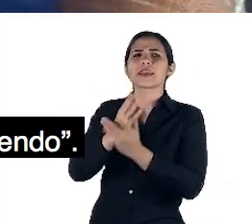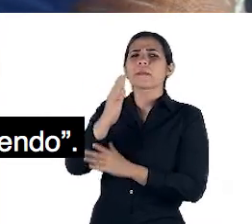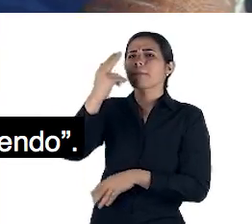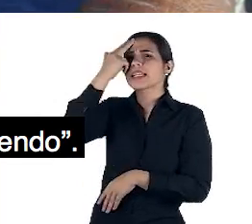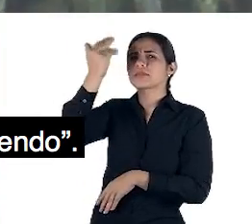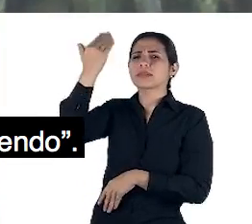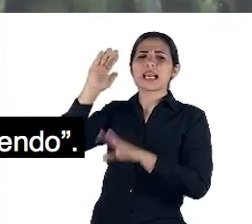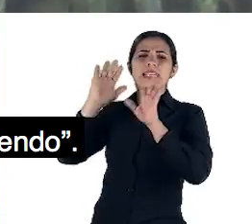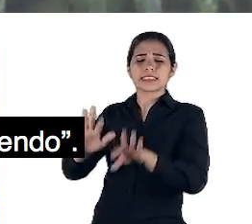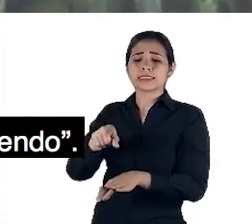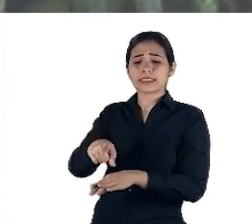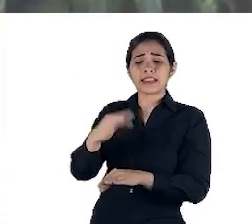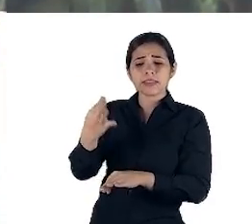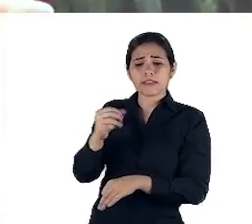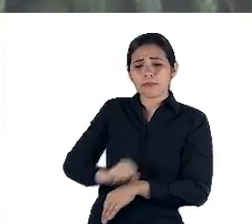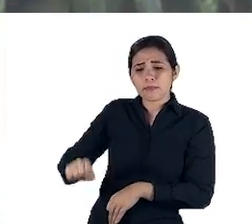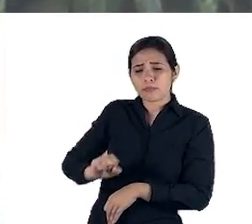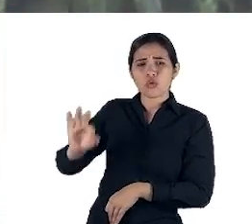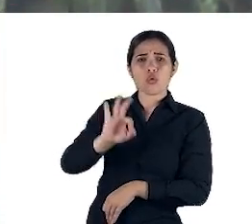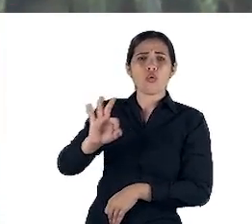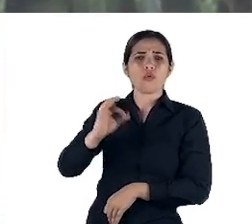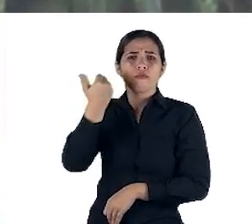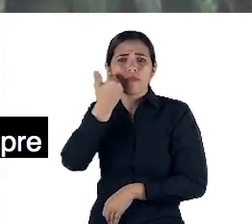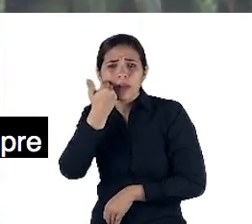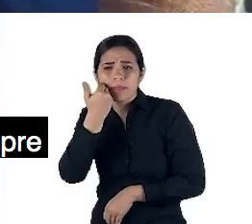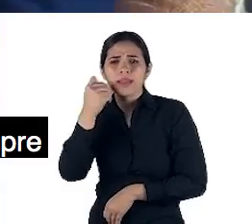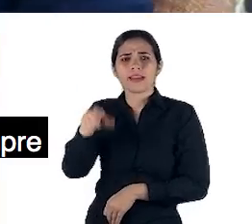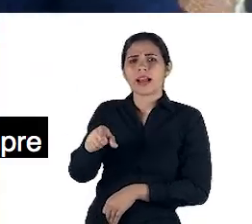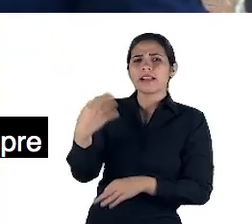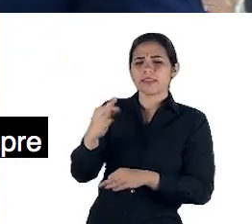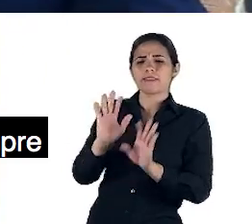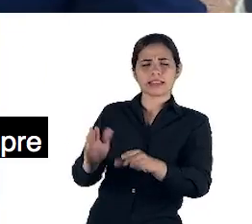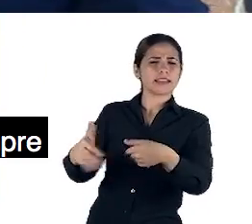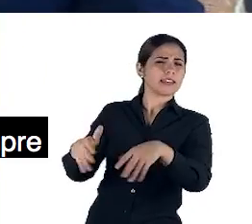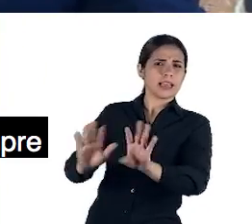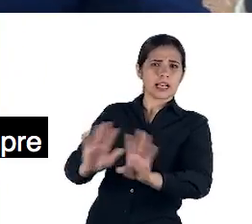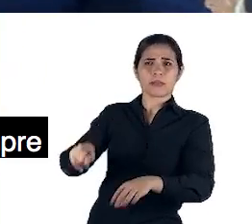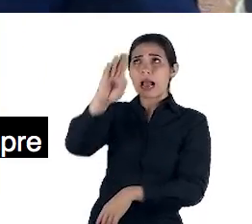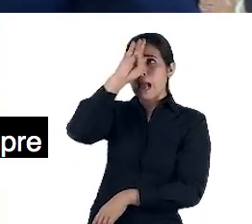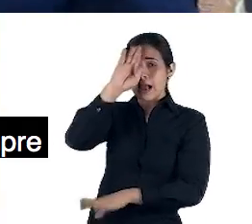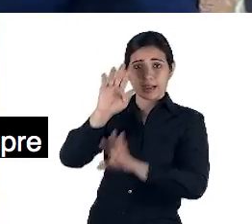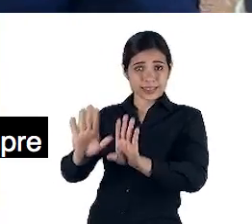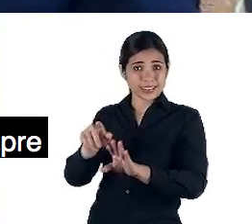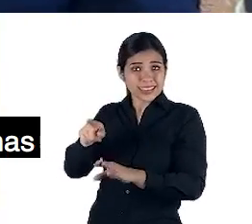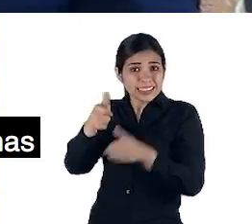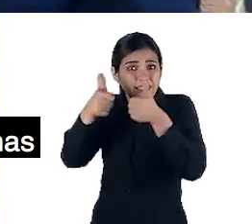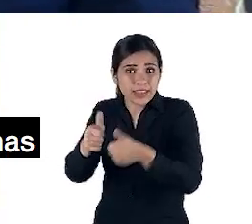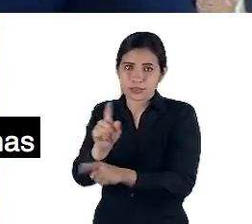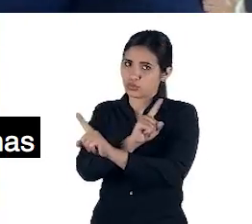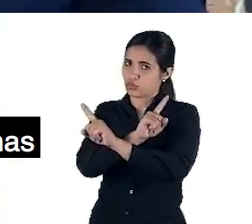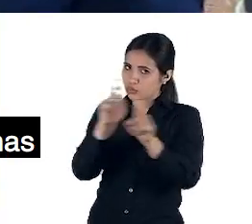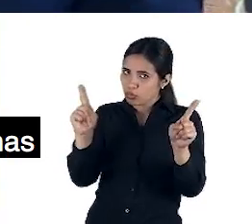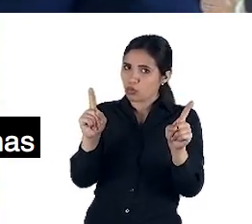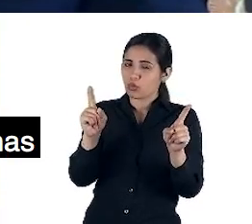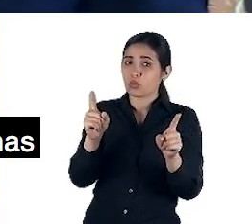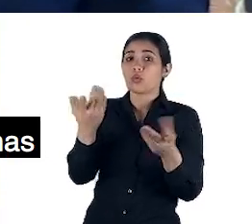a tu hijo para poder ir aprendiendo. Sí, porque tiene que adquirir defensa. Claro, ¿qué son esas cosas que, si bien nos enseñaron siempre que tenían que ocurrir,